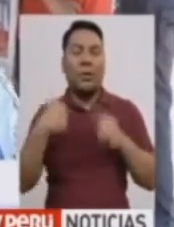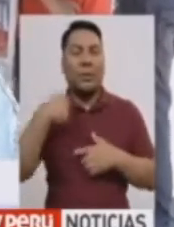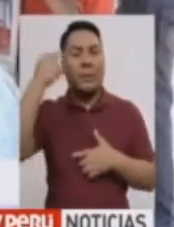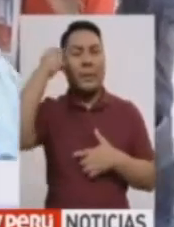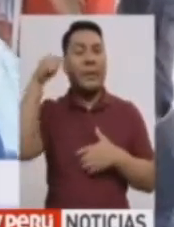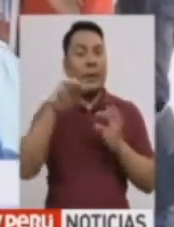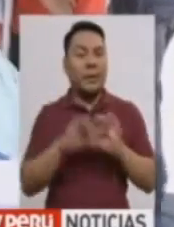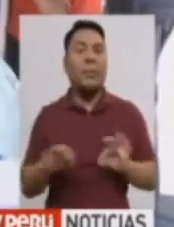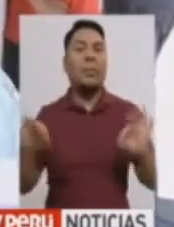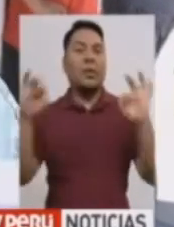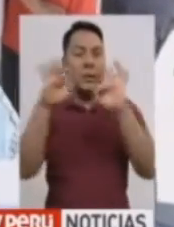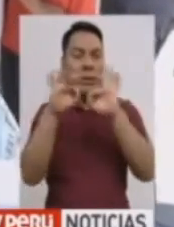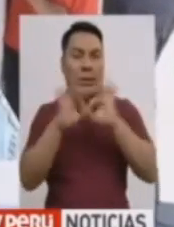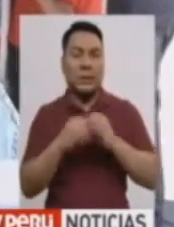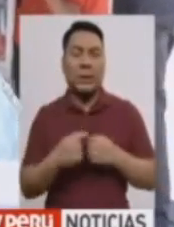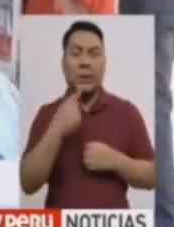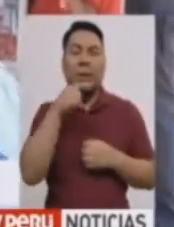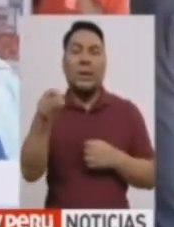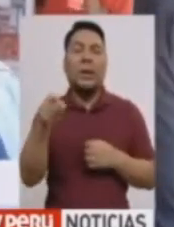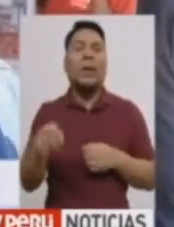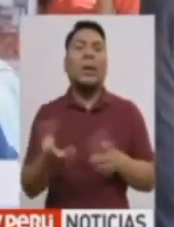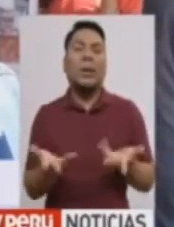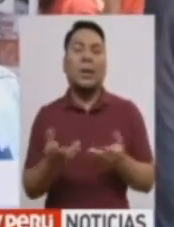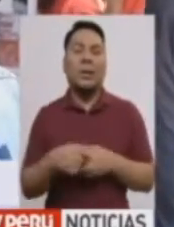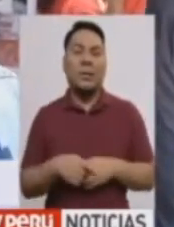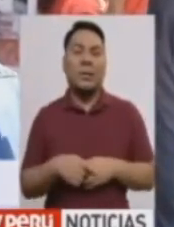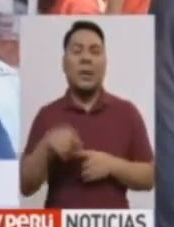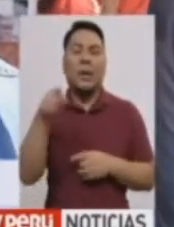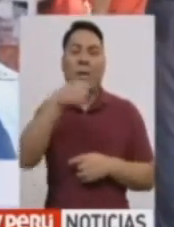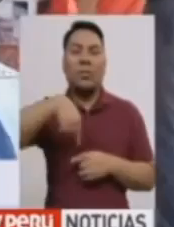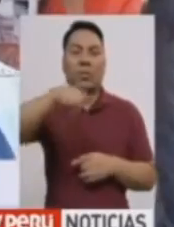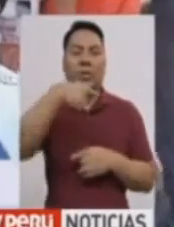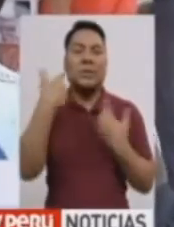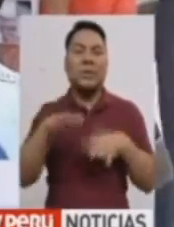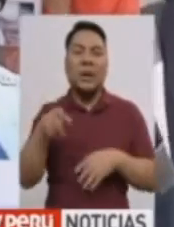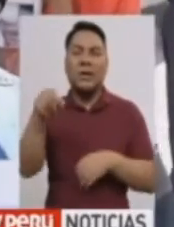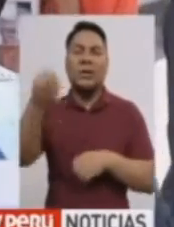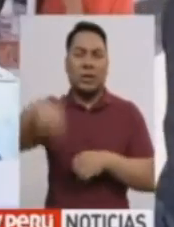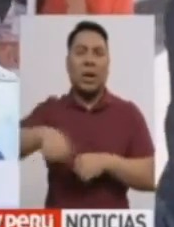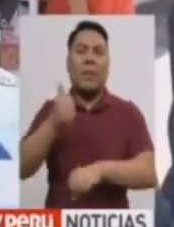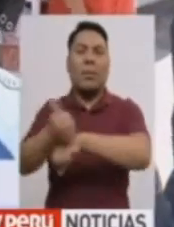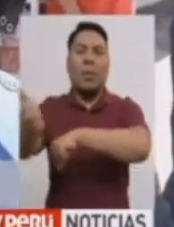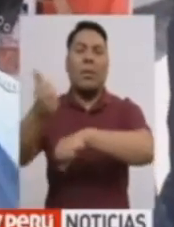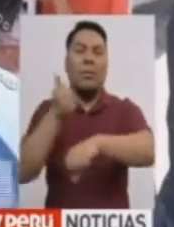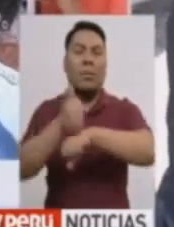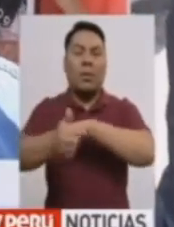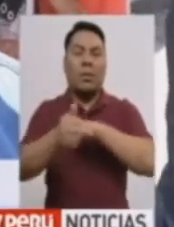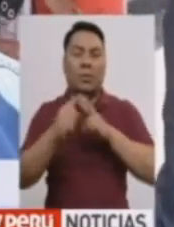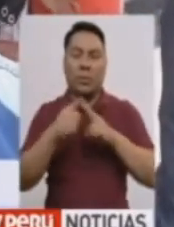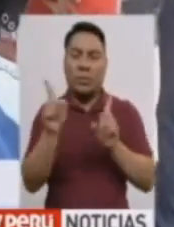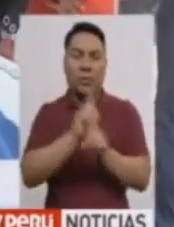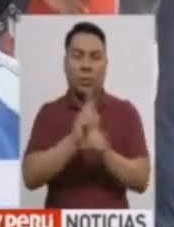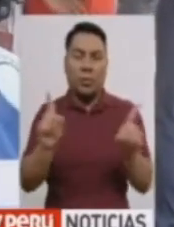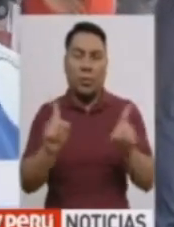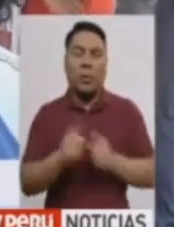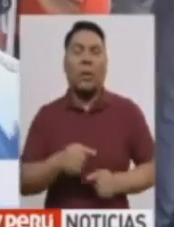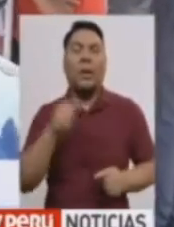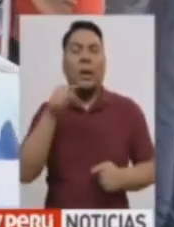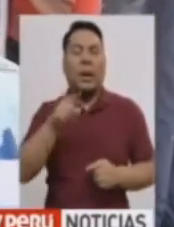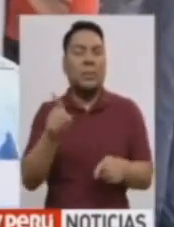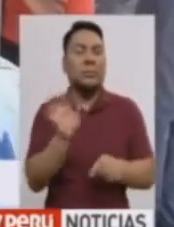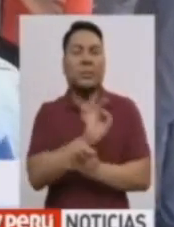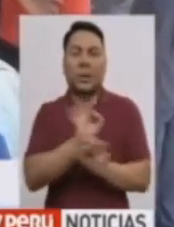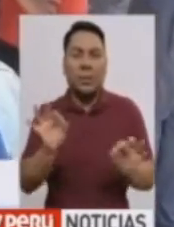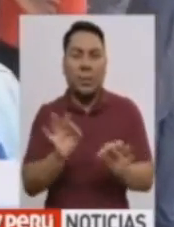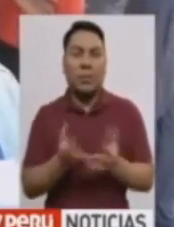de que así como no debe sacarse conclusiones culpabilizadoras desde el comienzo, no debe